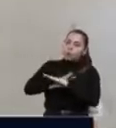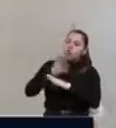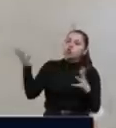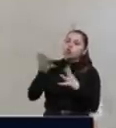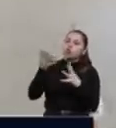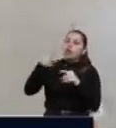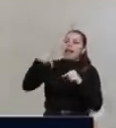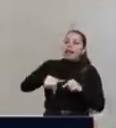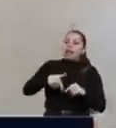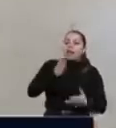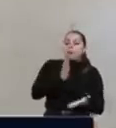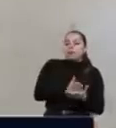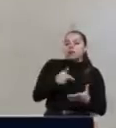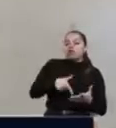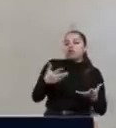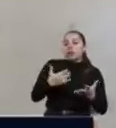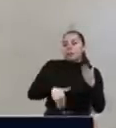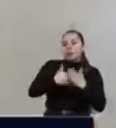en Colombia.